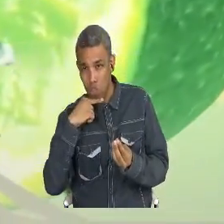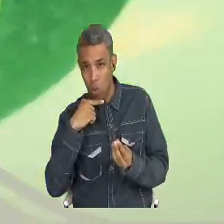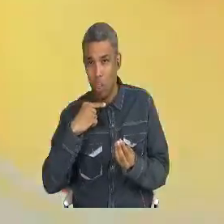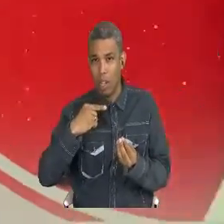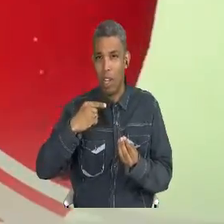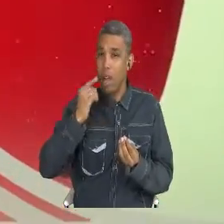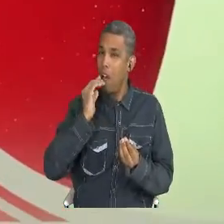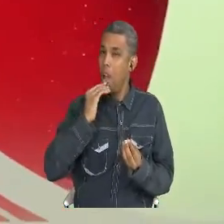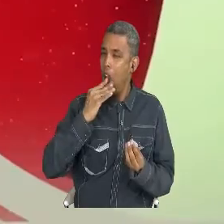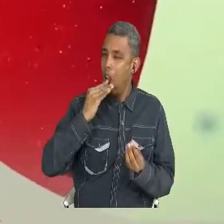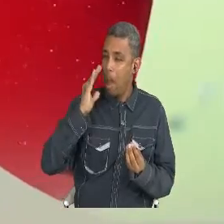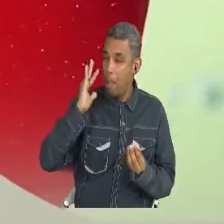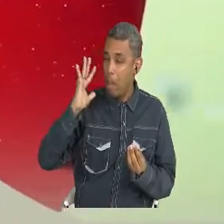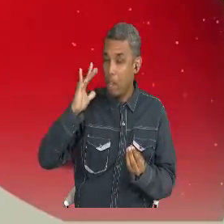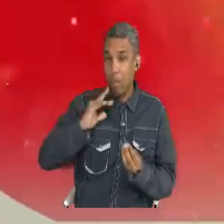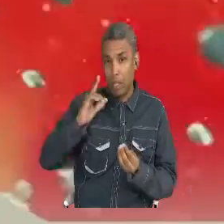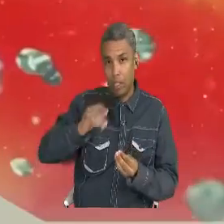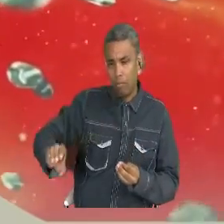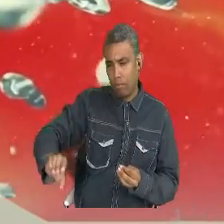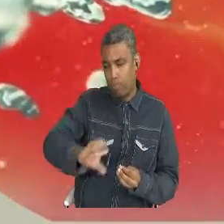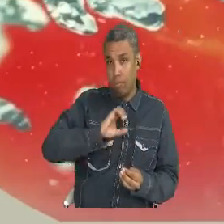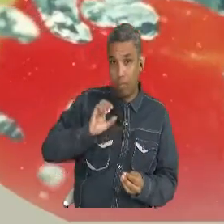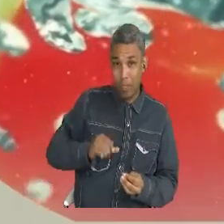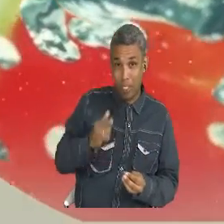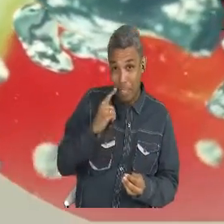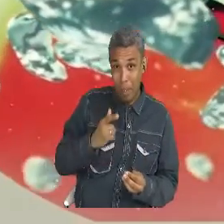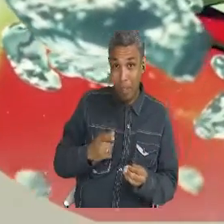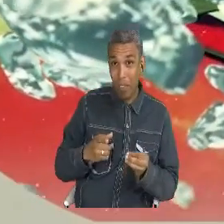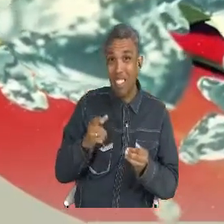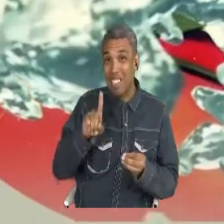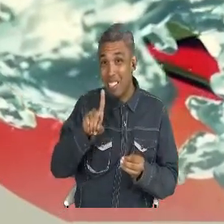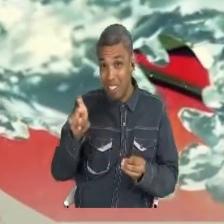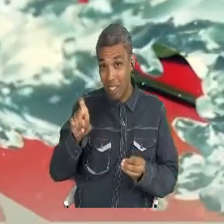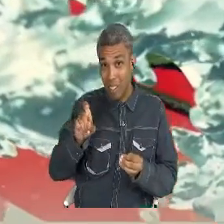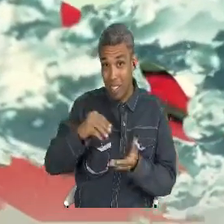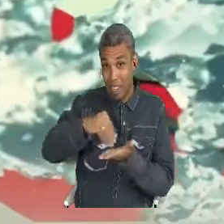gusto, 100 gramos de camarón.